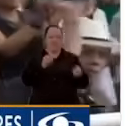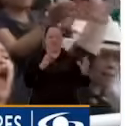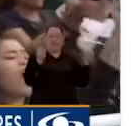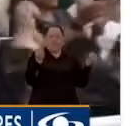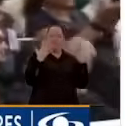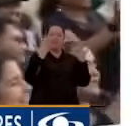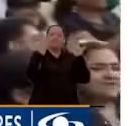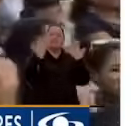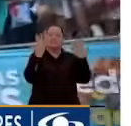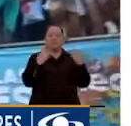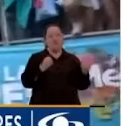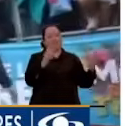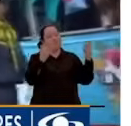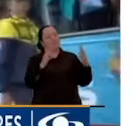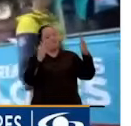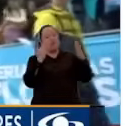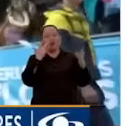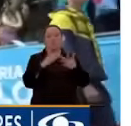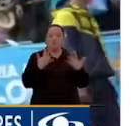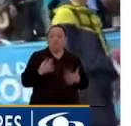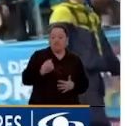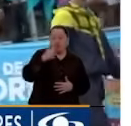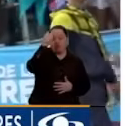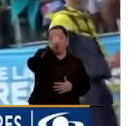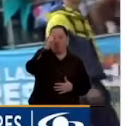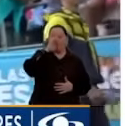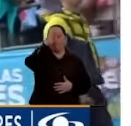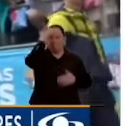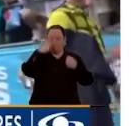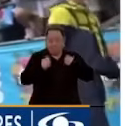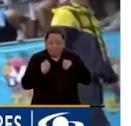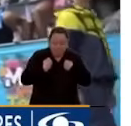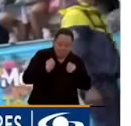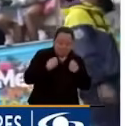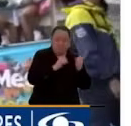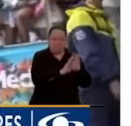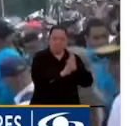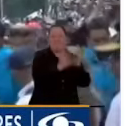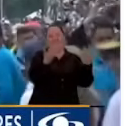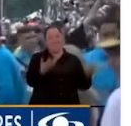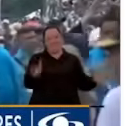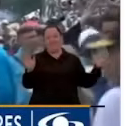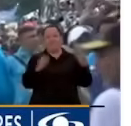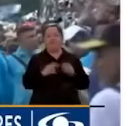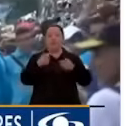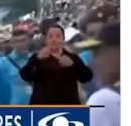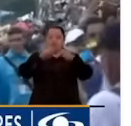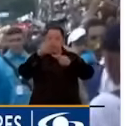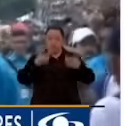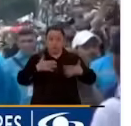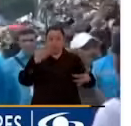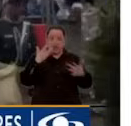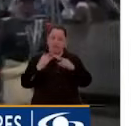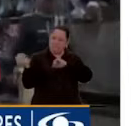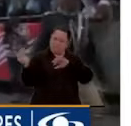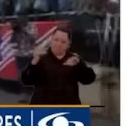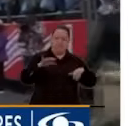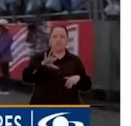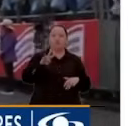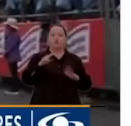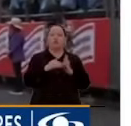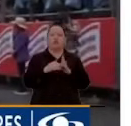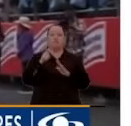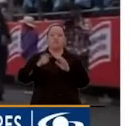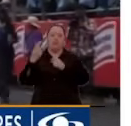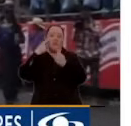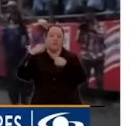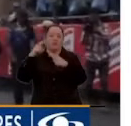durante 10 días en la ciudad las cuales llegaron a su fin este domingo con el tradicional desfile de silleteros según cifras oficiales a la capital antioqueña llegaron cerca de 52,000